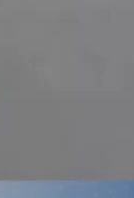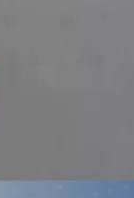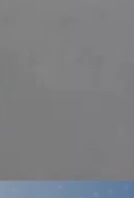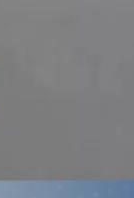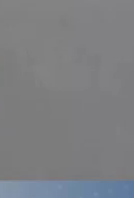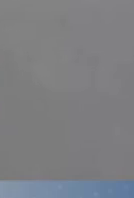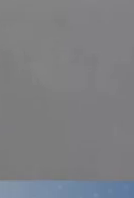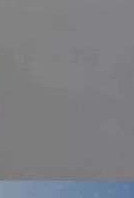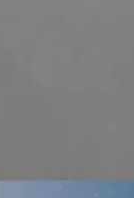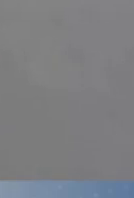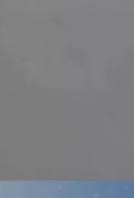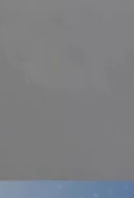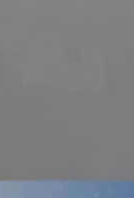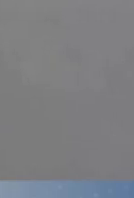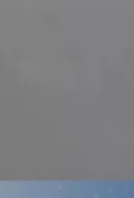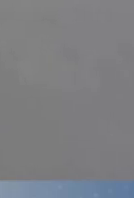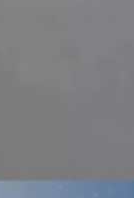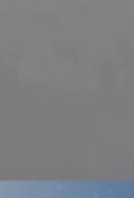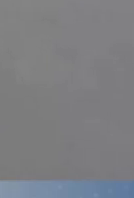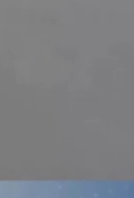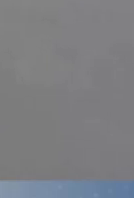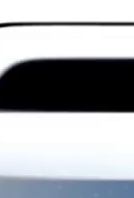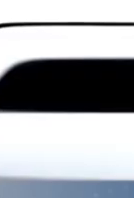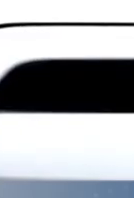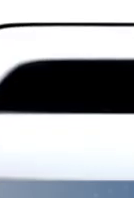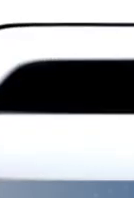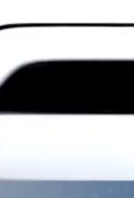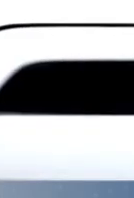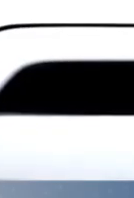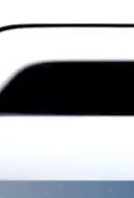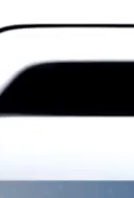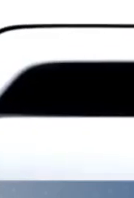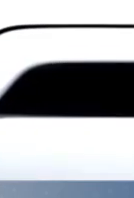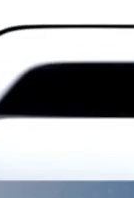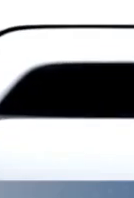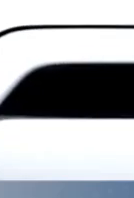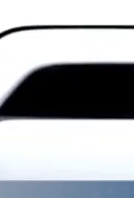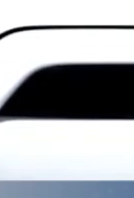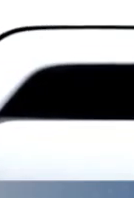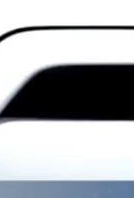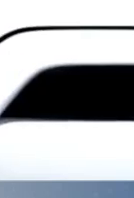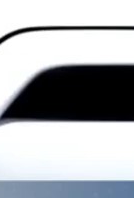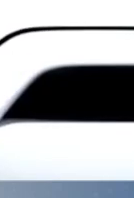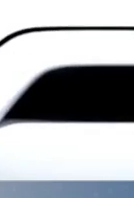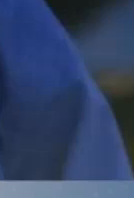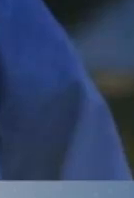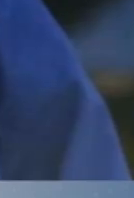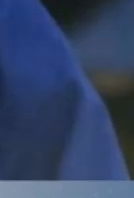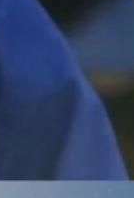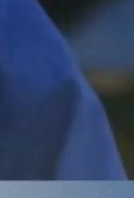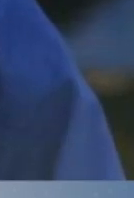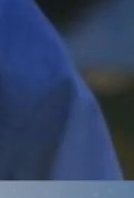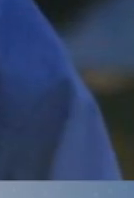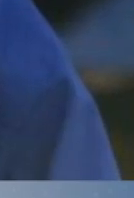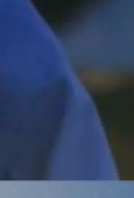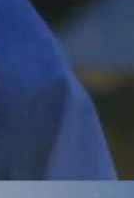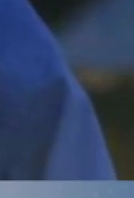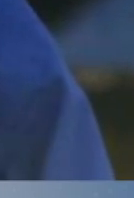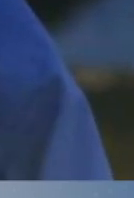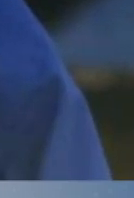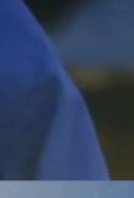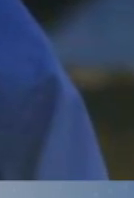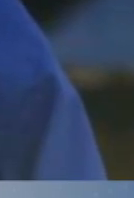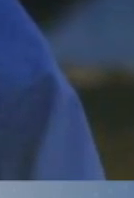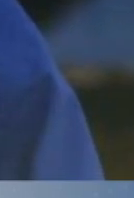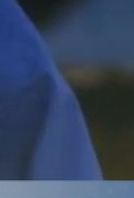un avalúo de detalles específicos, solamente que son electrodomésticos y herramientas. Esto ocurrió en